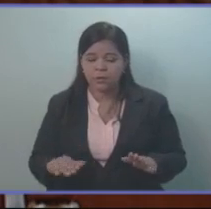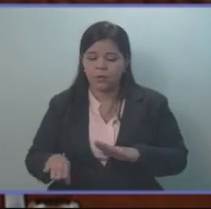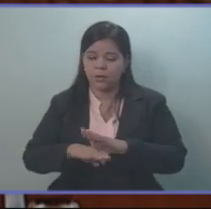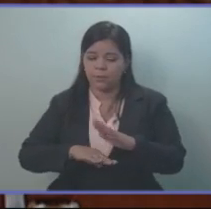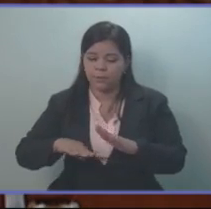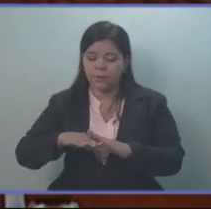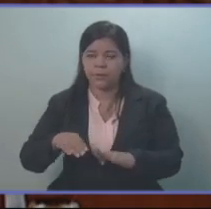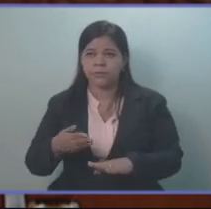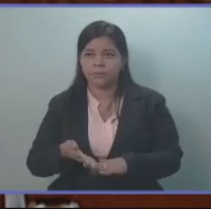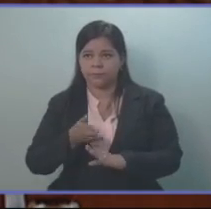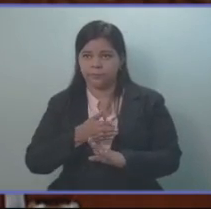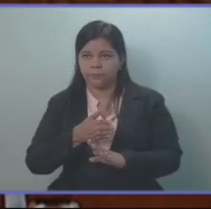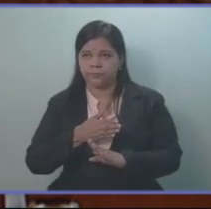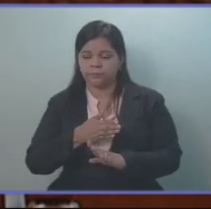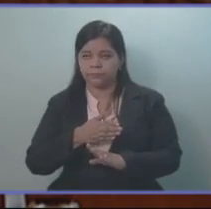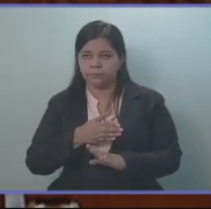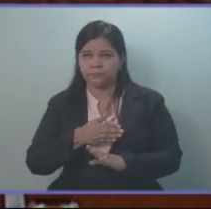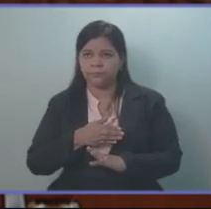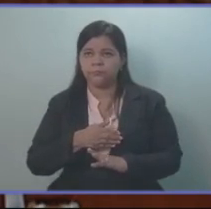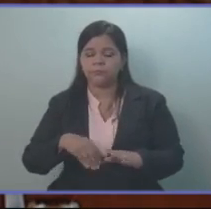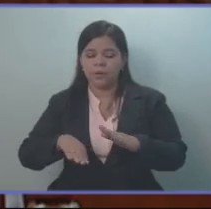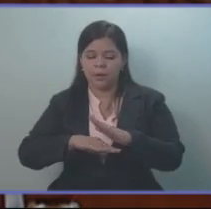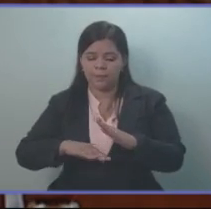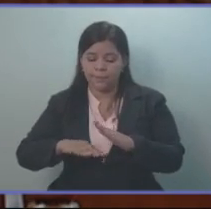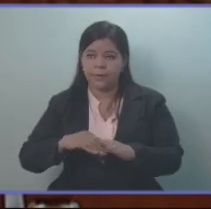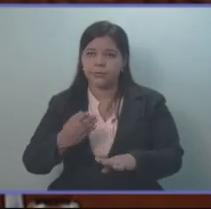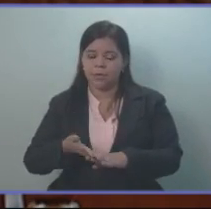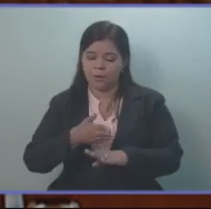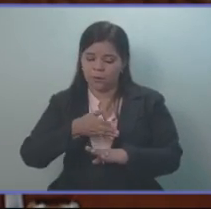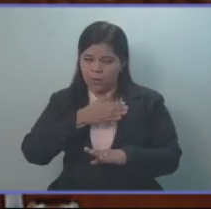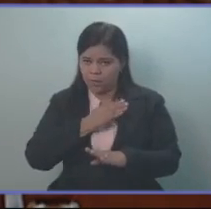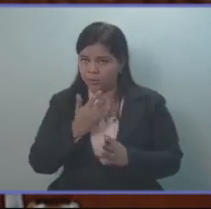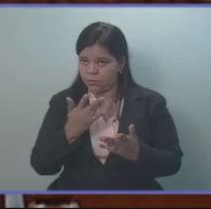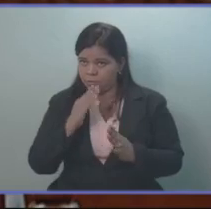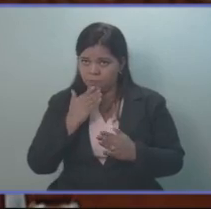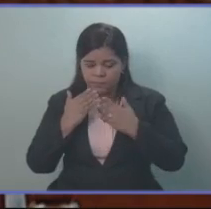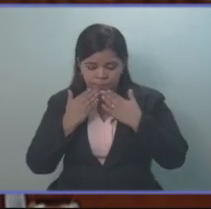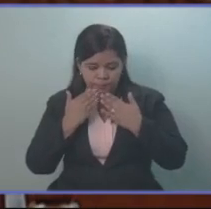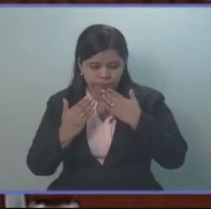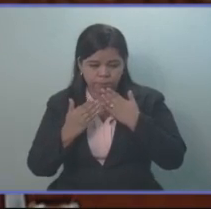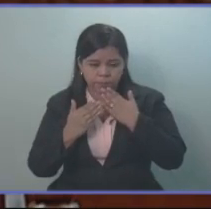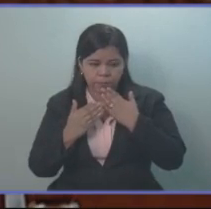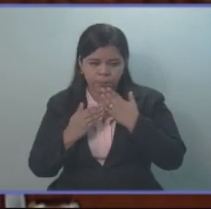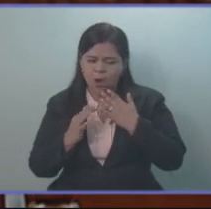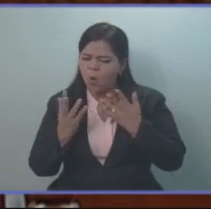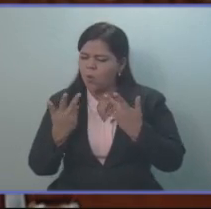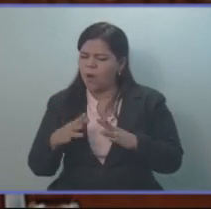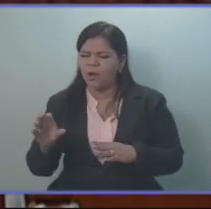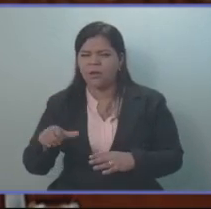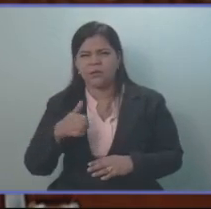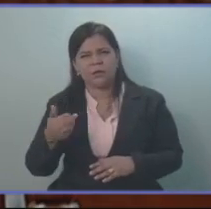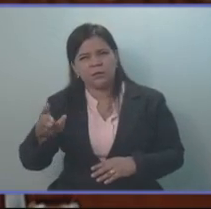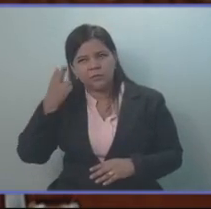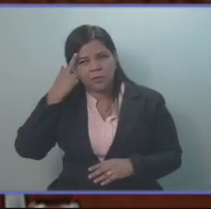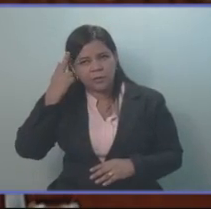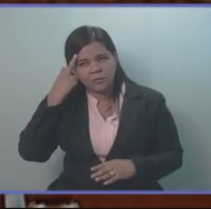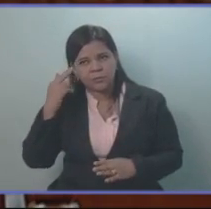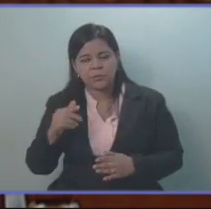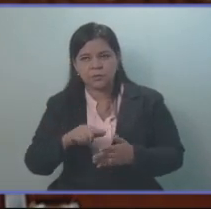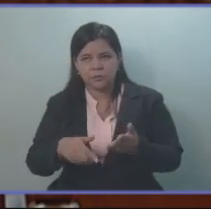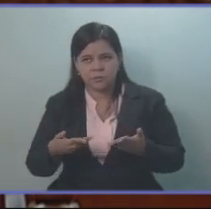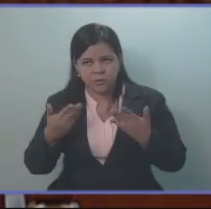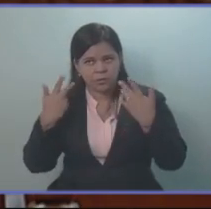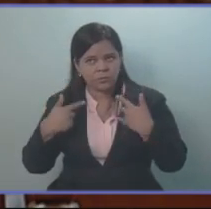lo anterior, de conformidad a la anterior disposición o por cualquier otra causa establecida en el derecho